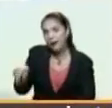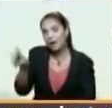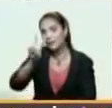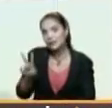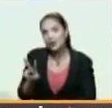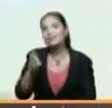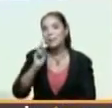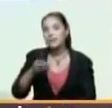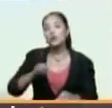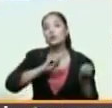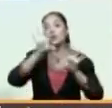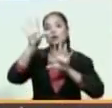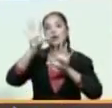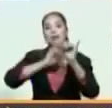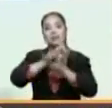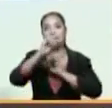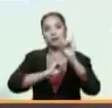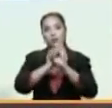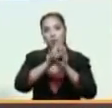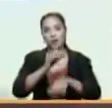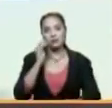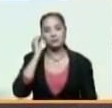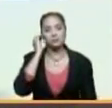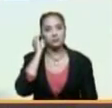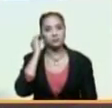un alcance ya de carácter internacional.